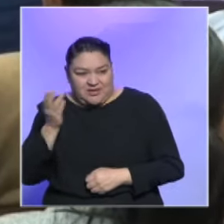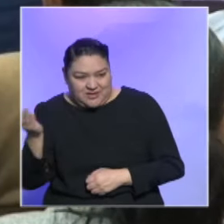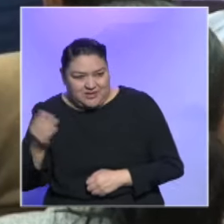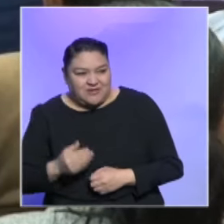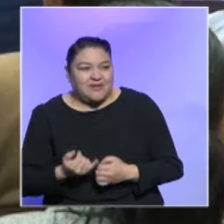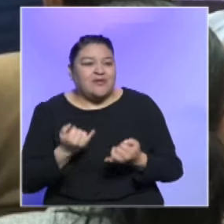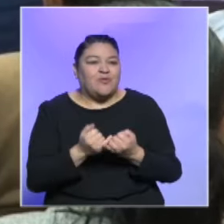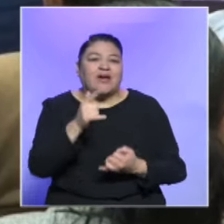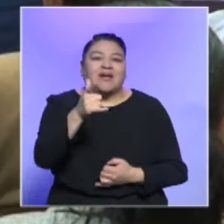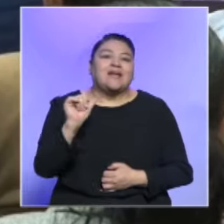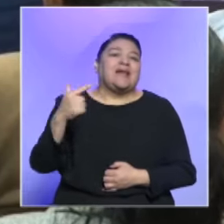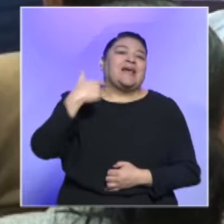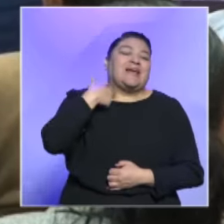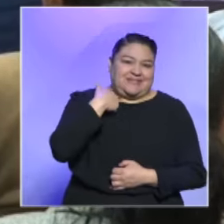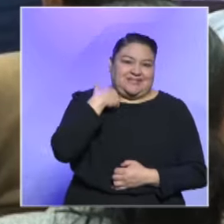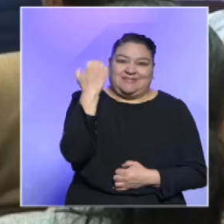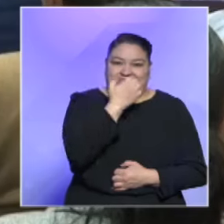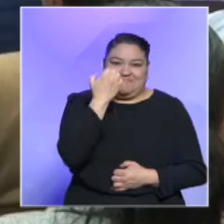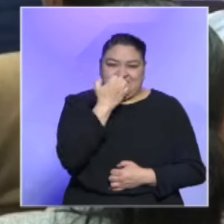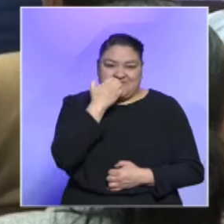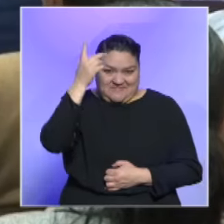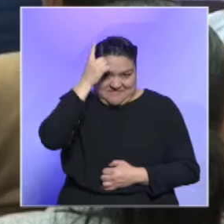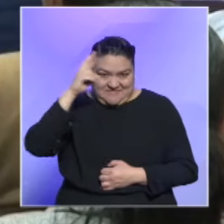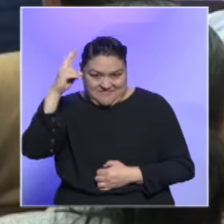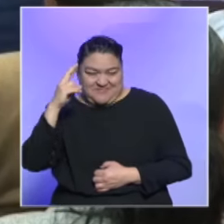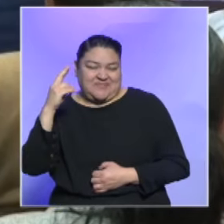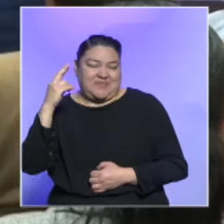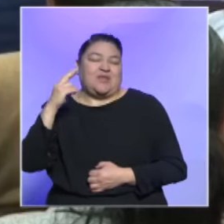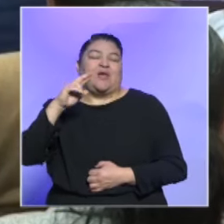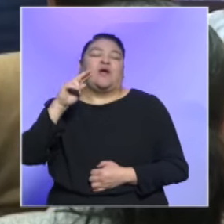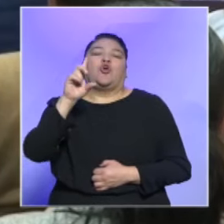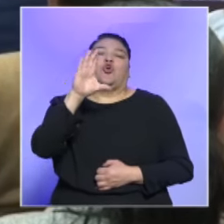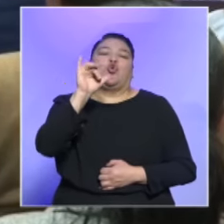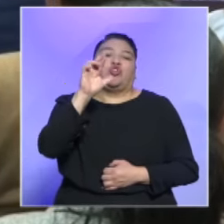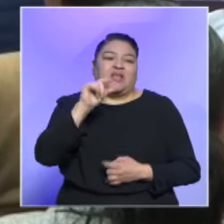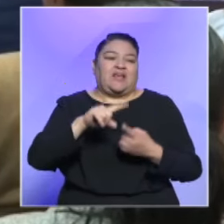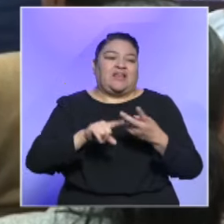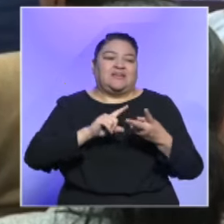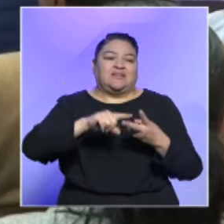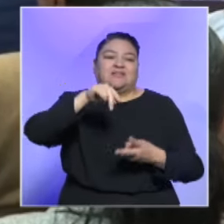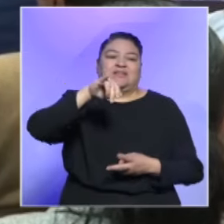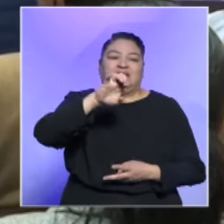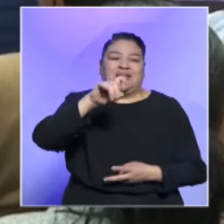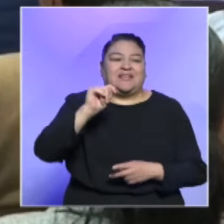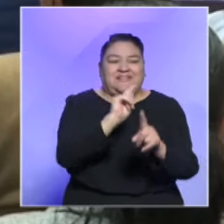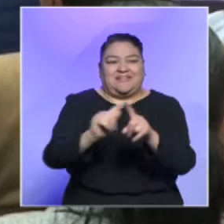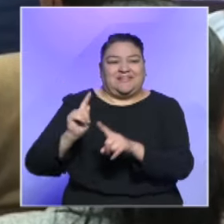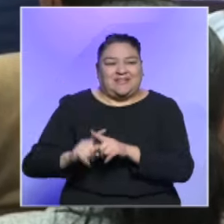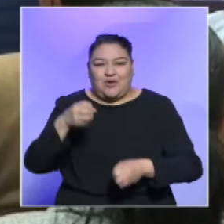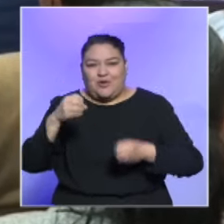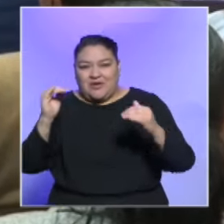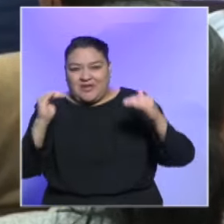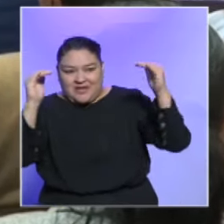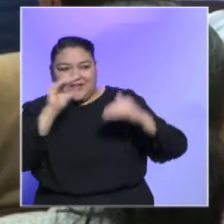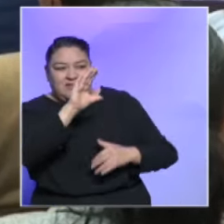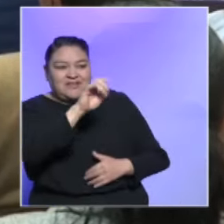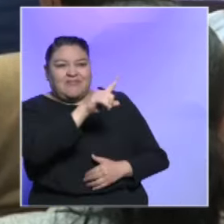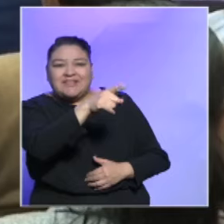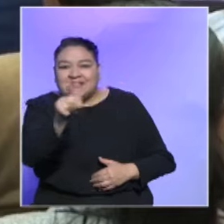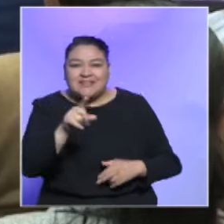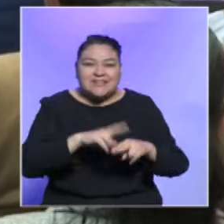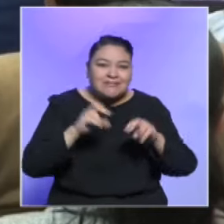señor exdirector de la facultad, el doctor Raúl Contreras, por supuesto el doctor Nieto, en fin, todo el magistrado Ceballos, todos